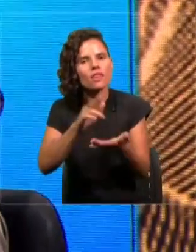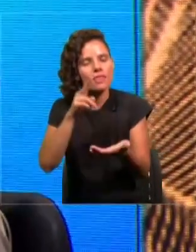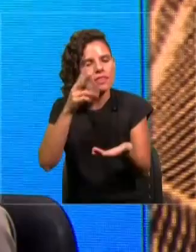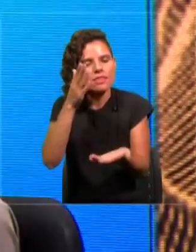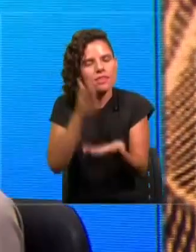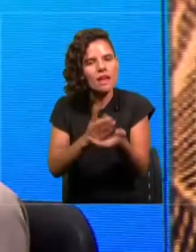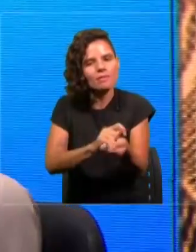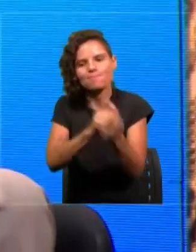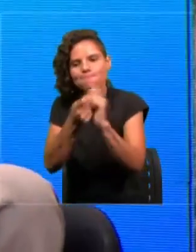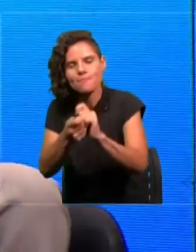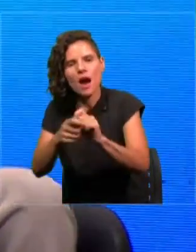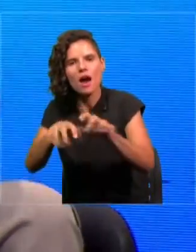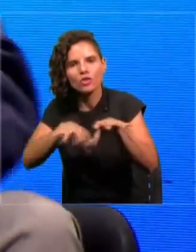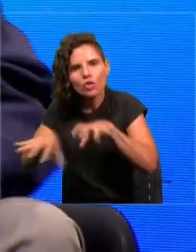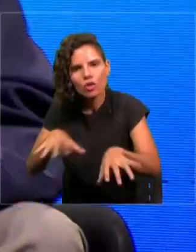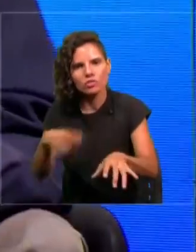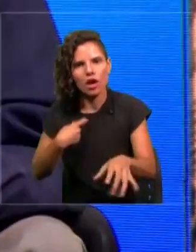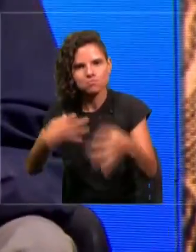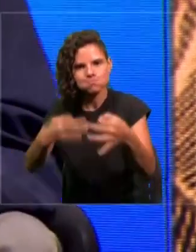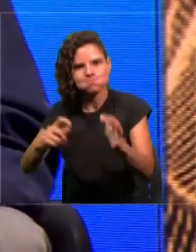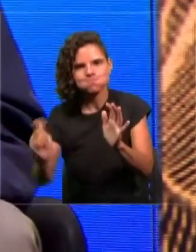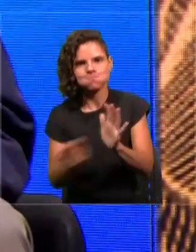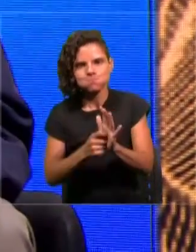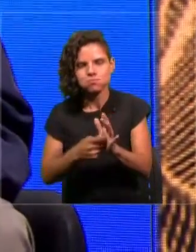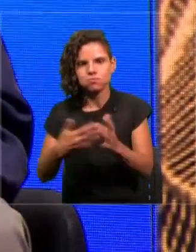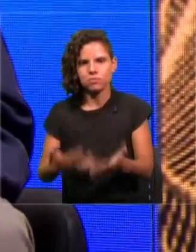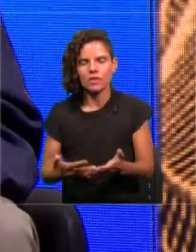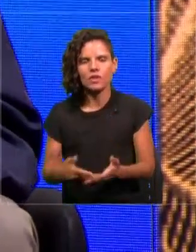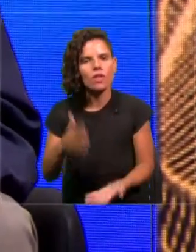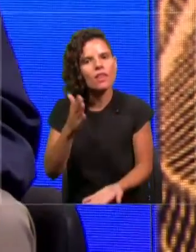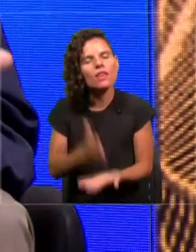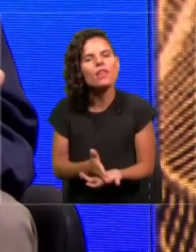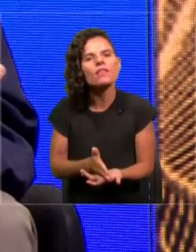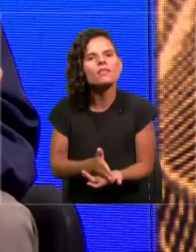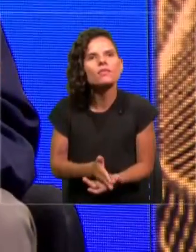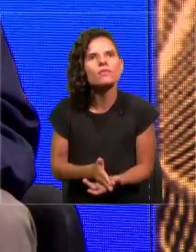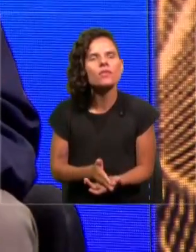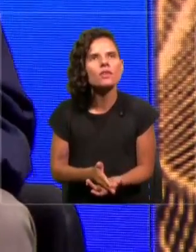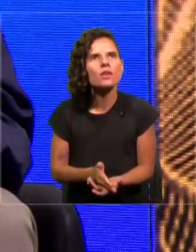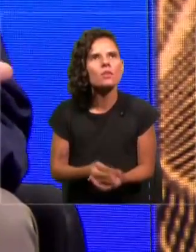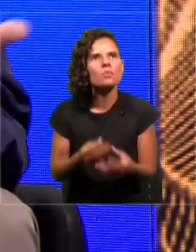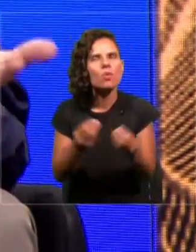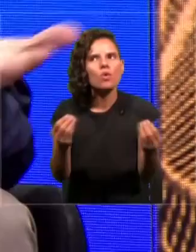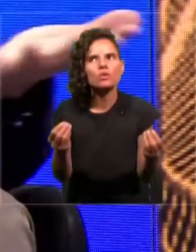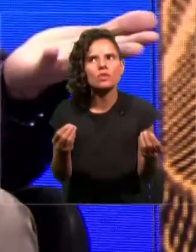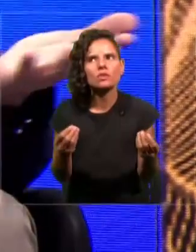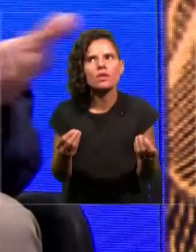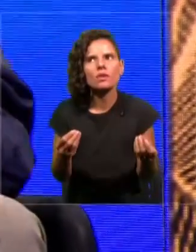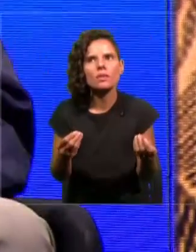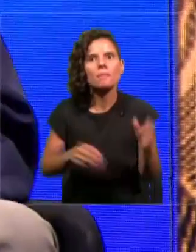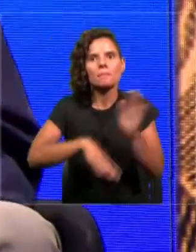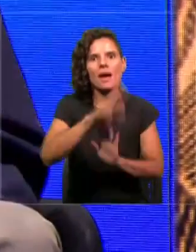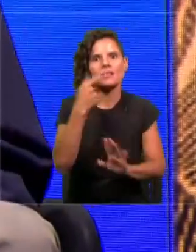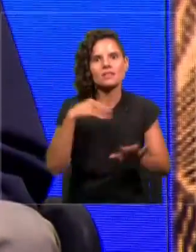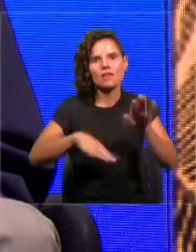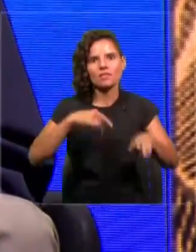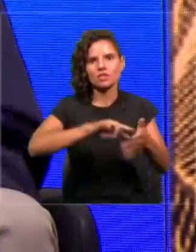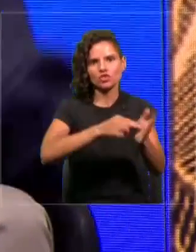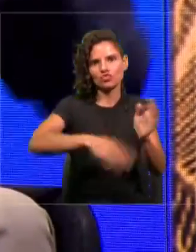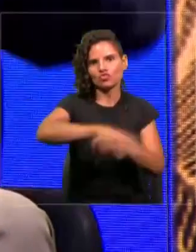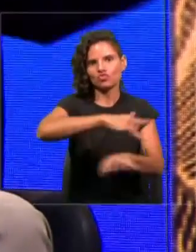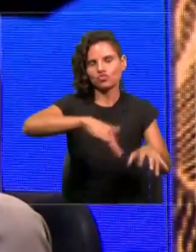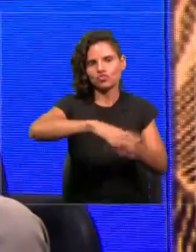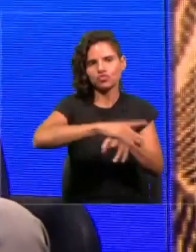Y por tanto tiende a escapar un poco de la tendencia muy frecuente, sobre todo cuando hay conflicto, ¿no?,